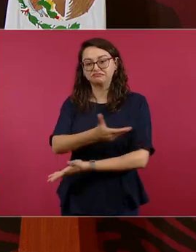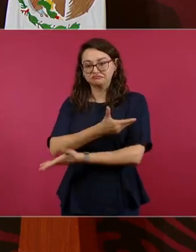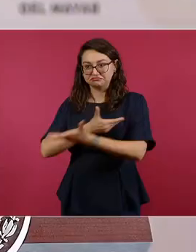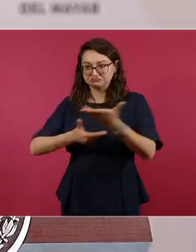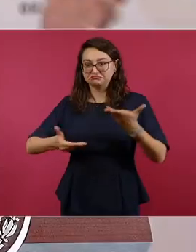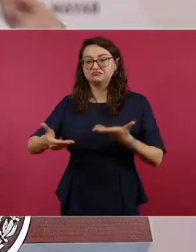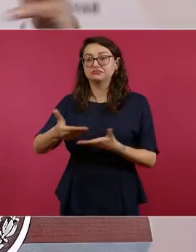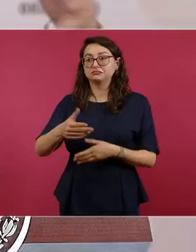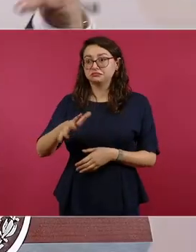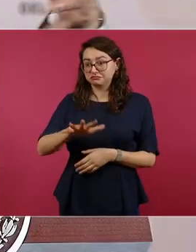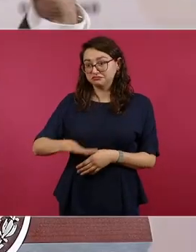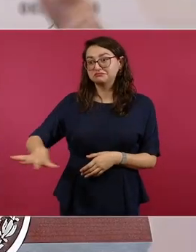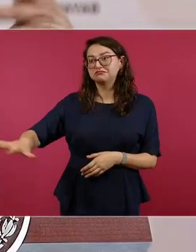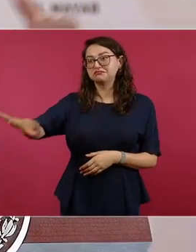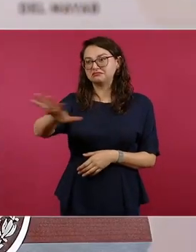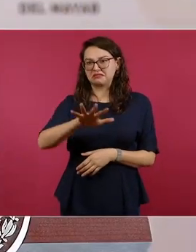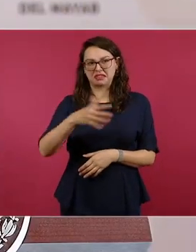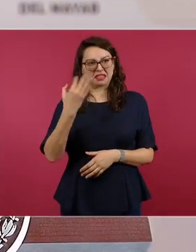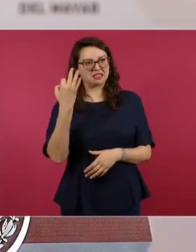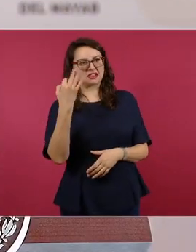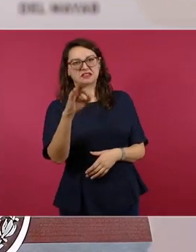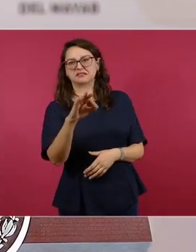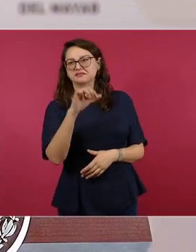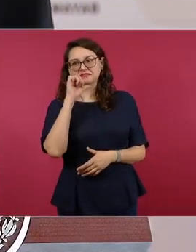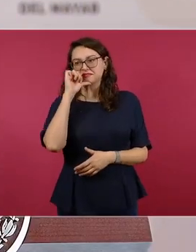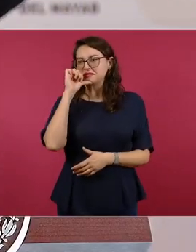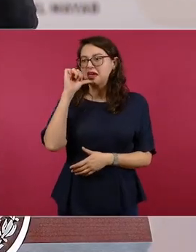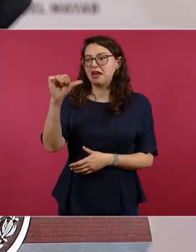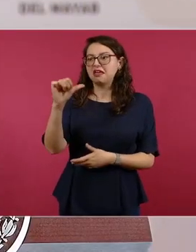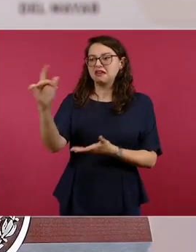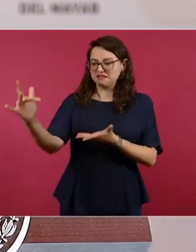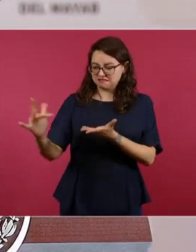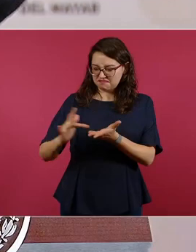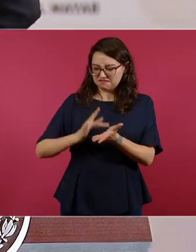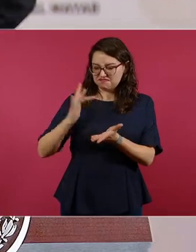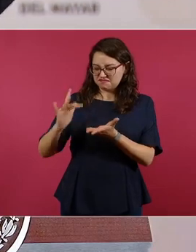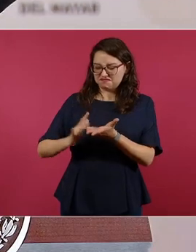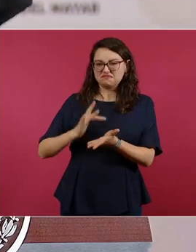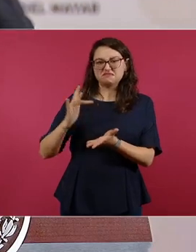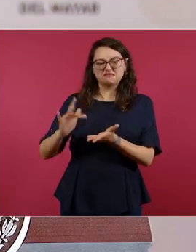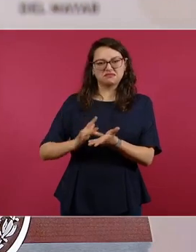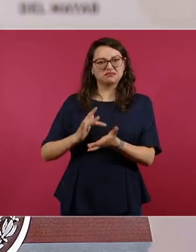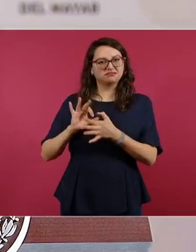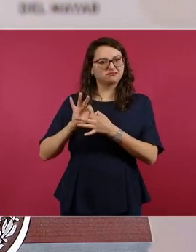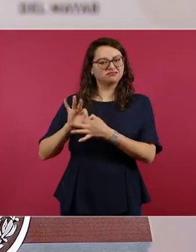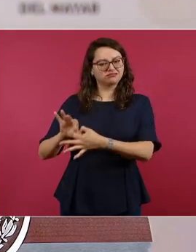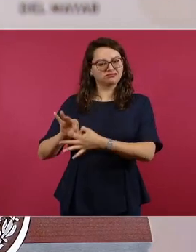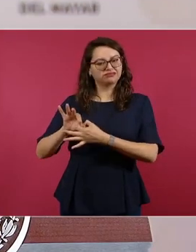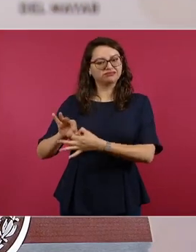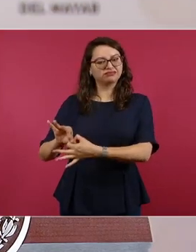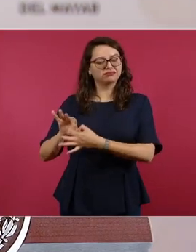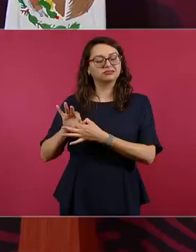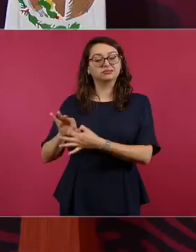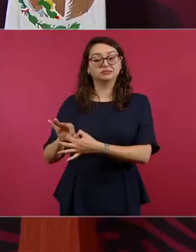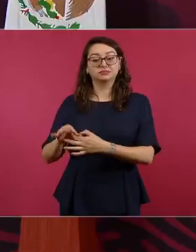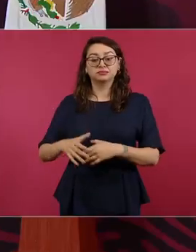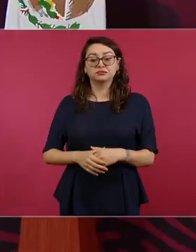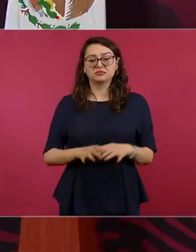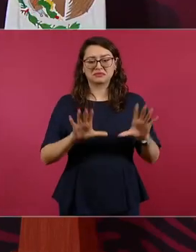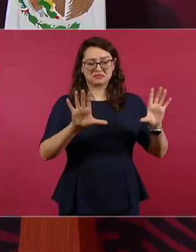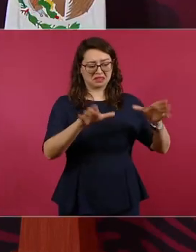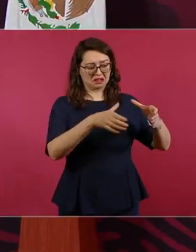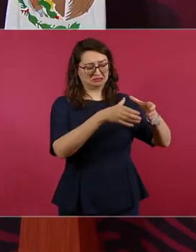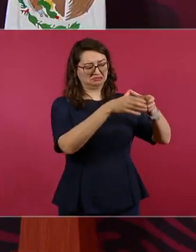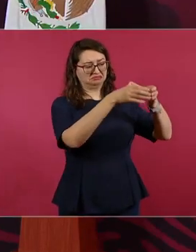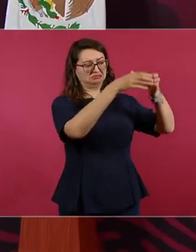¿Qué dicen los conservadores? No de ahora, de siempre, que el